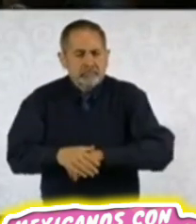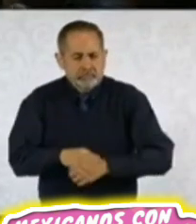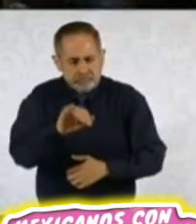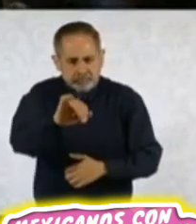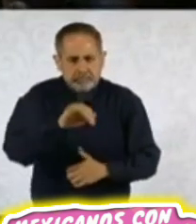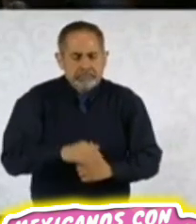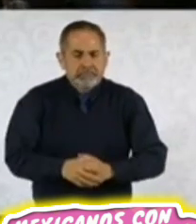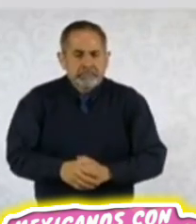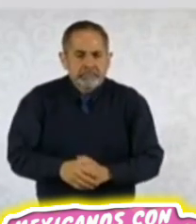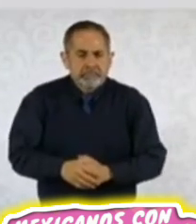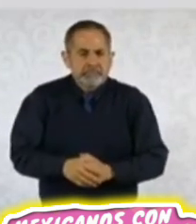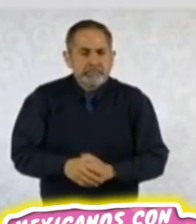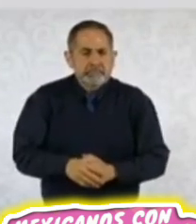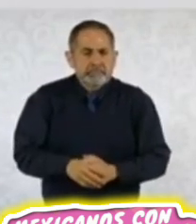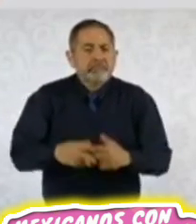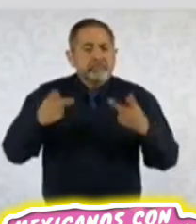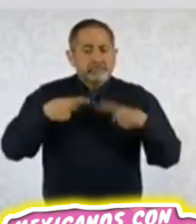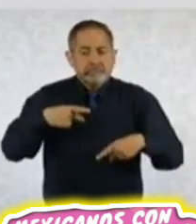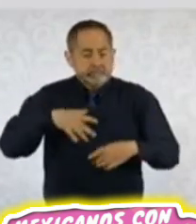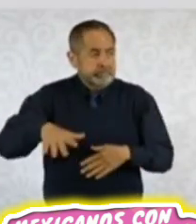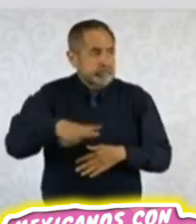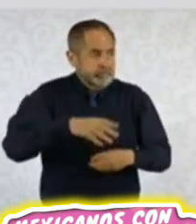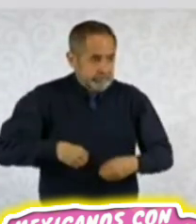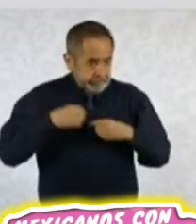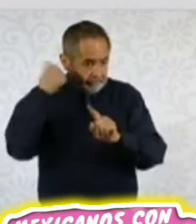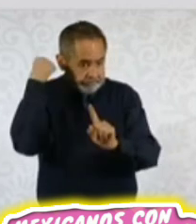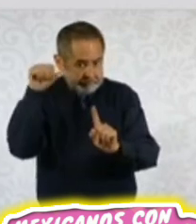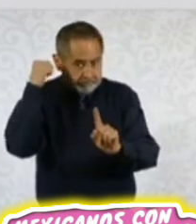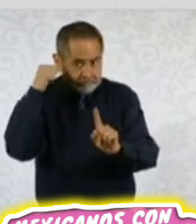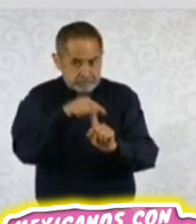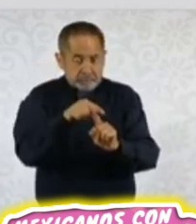Sí, las personas que están en Acapulco se van a conectar